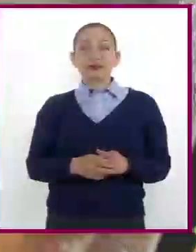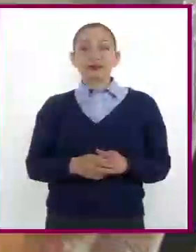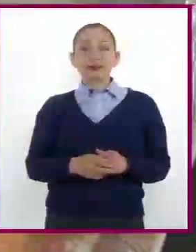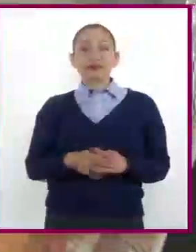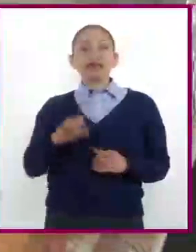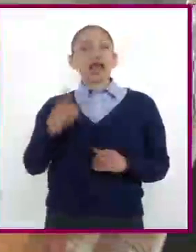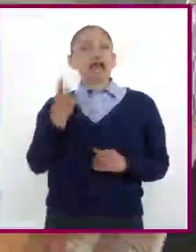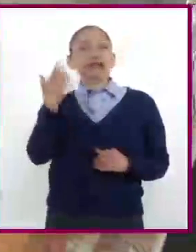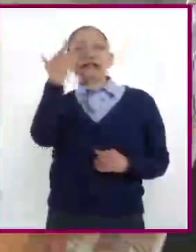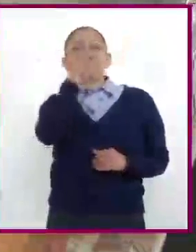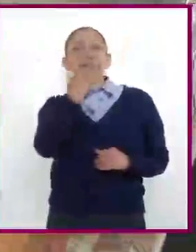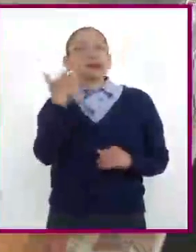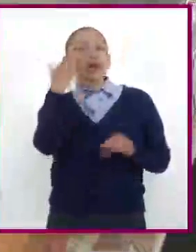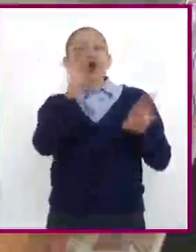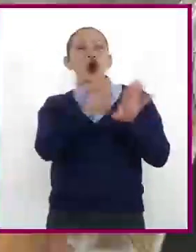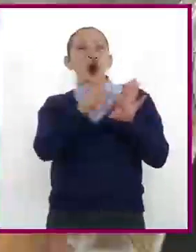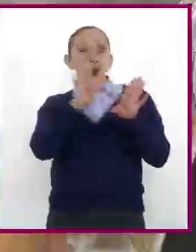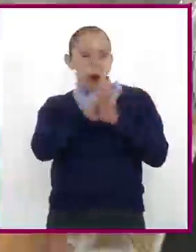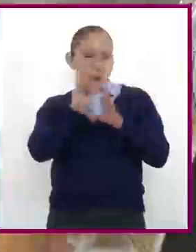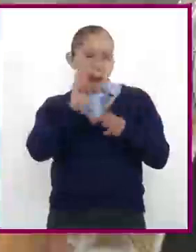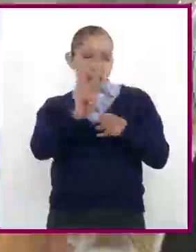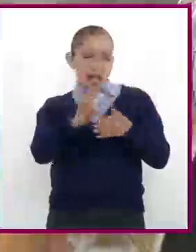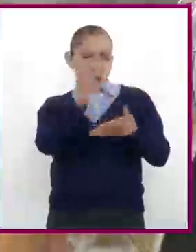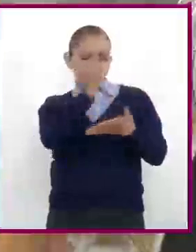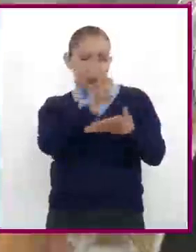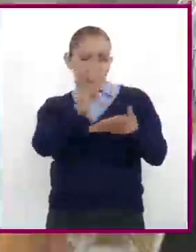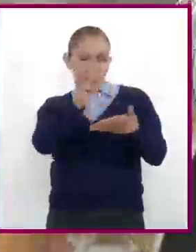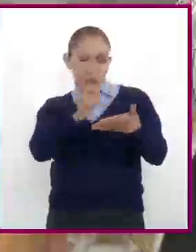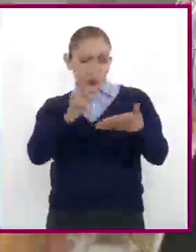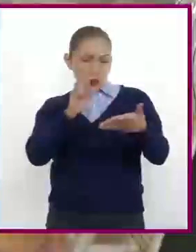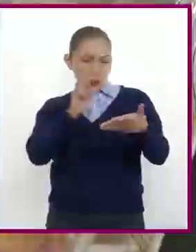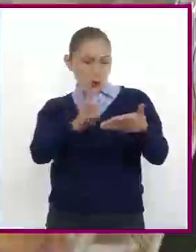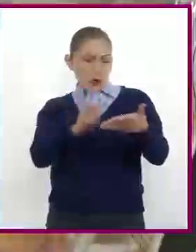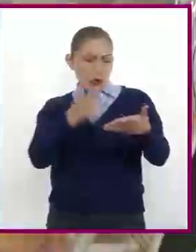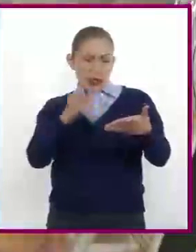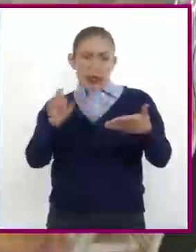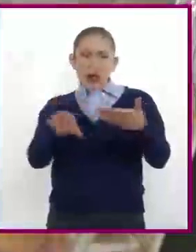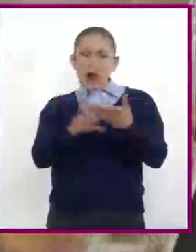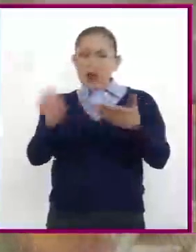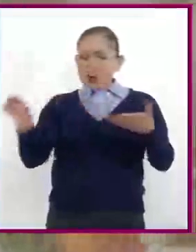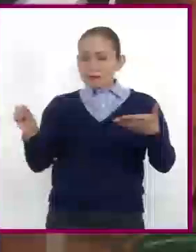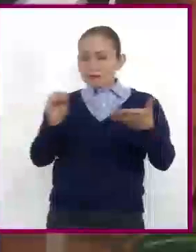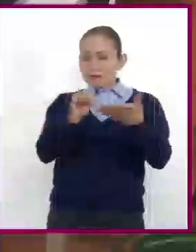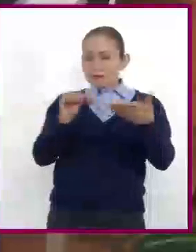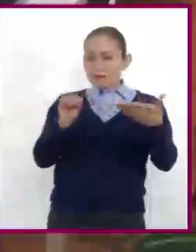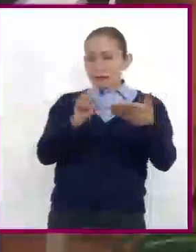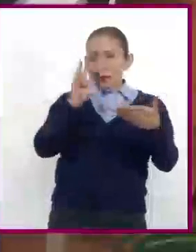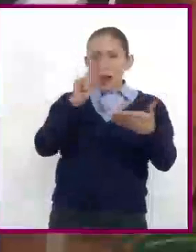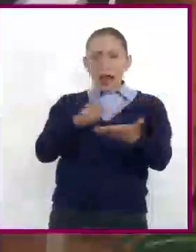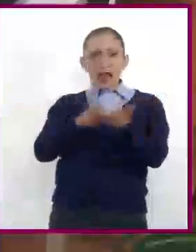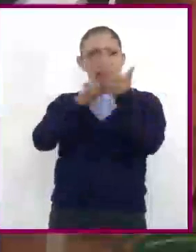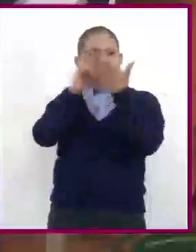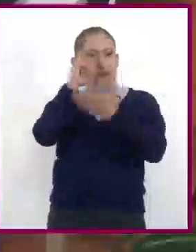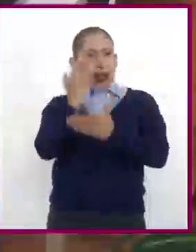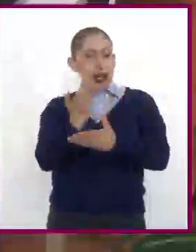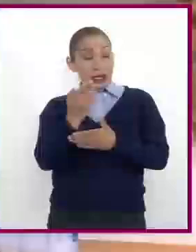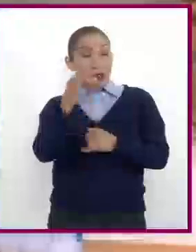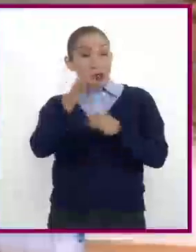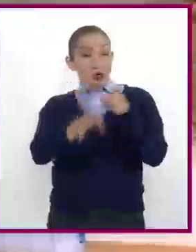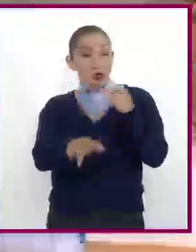es revisar cómo está redactado y los recursos gráficos que tiene. Y por último,